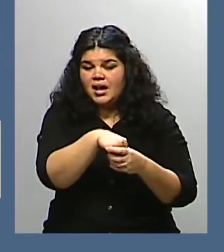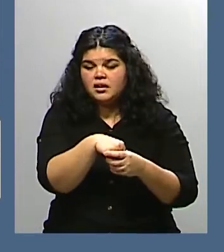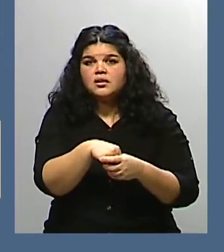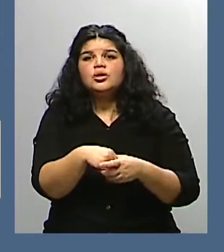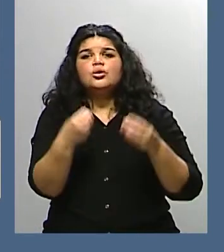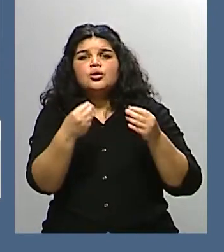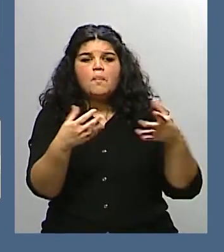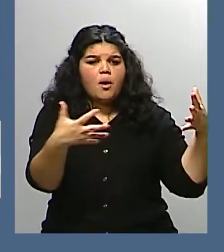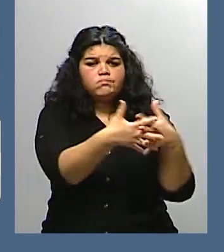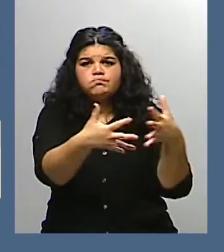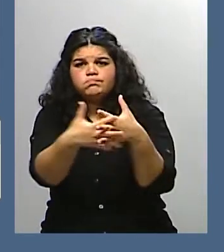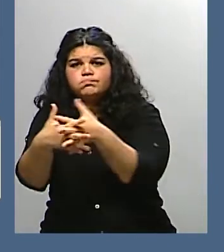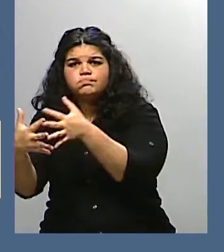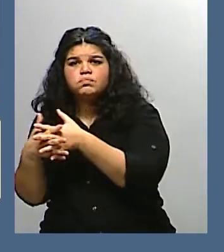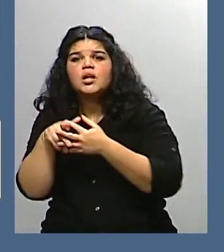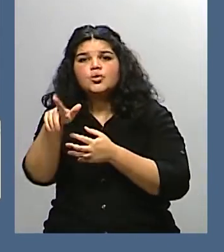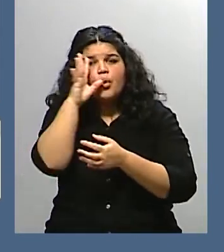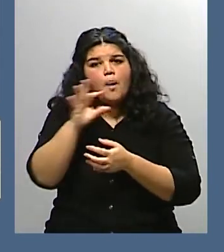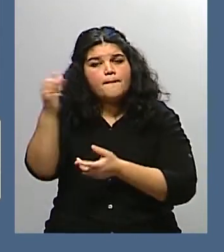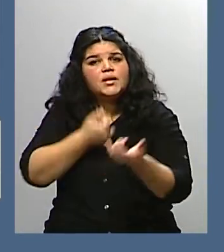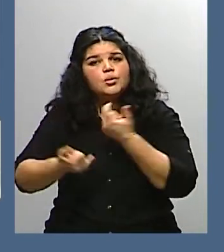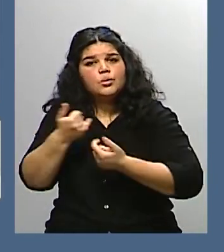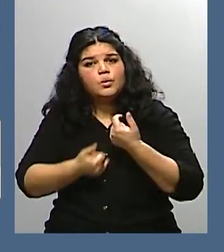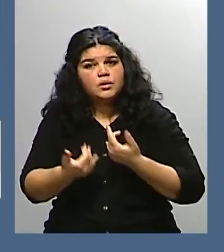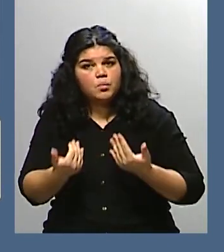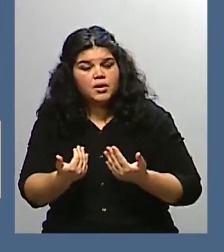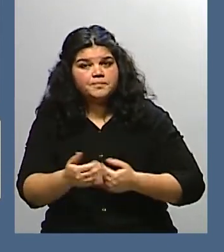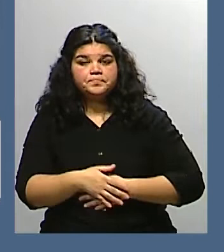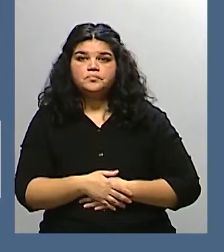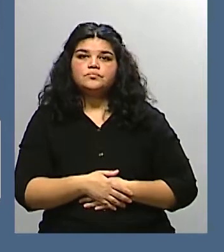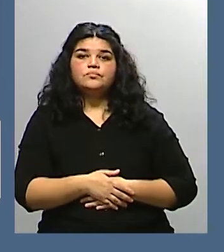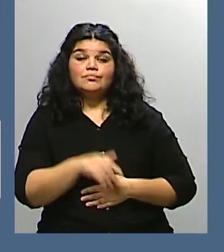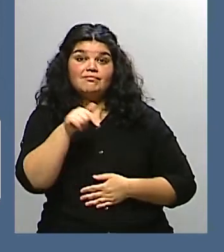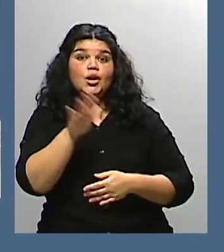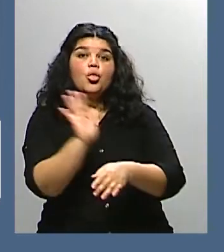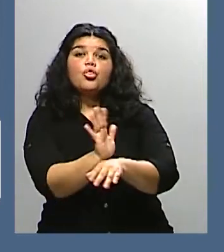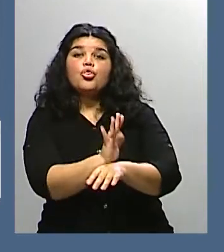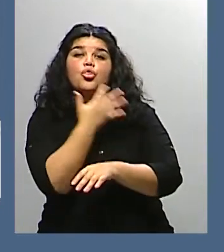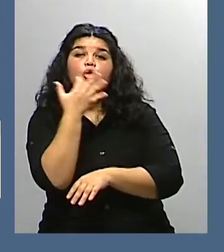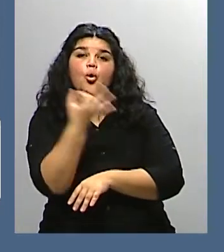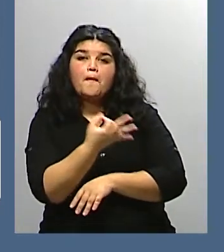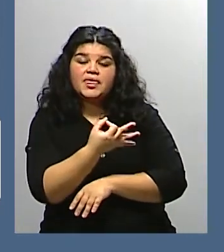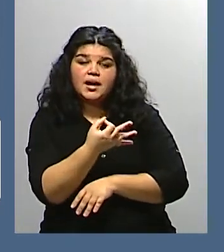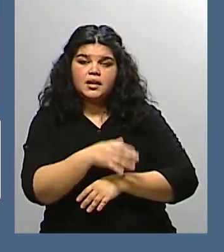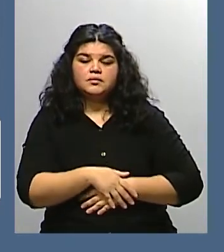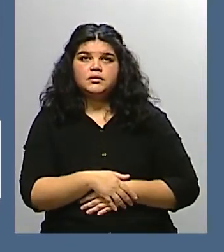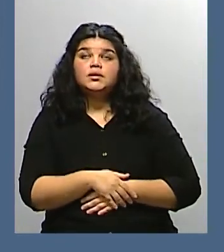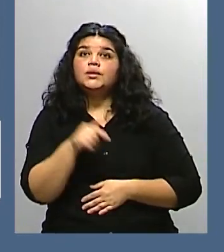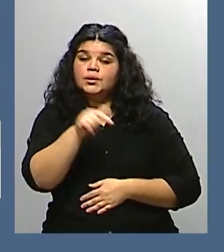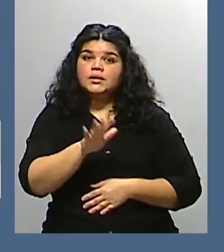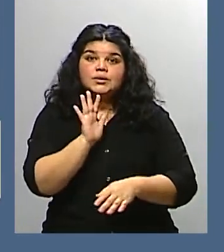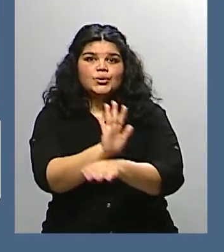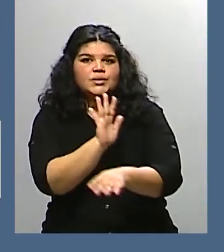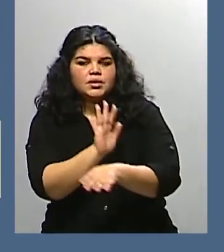vinculan todos estos elementos. Claro. Bueno, este documental fue algo que para mí significó un hito